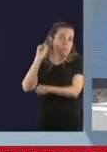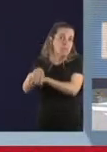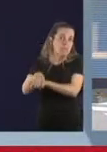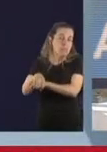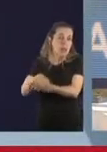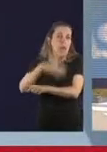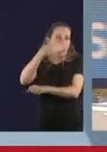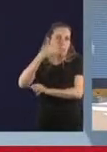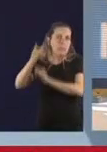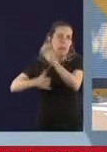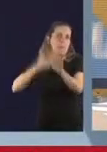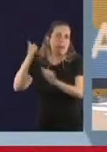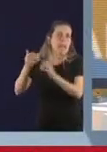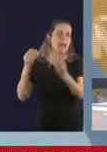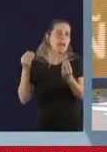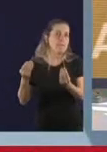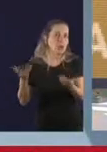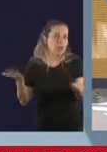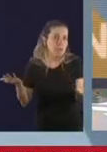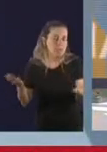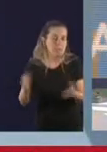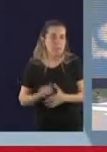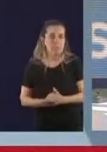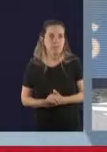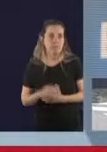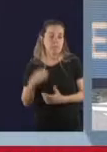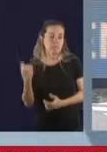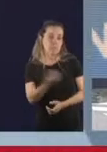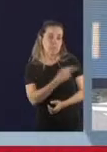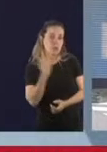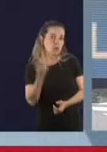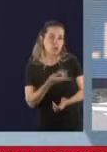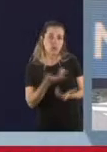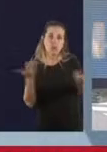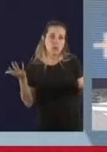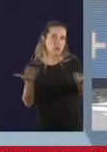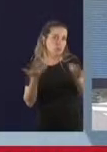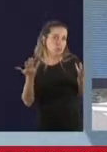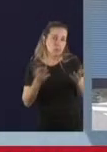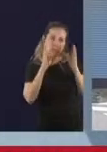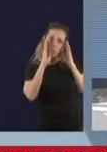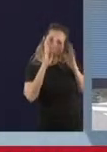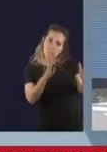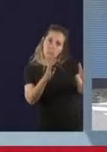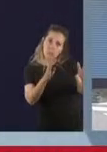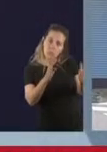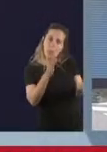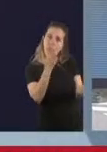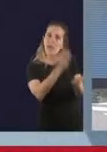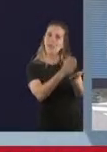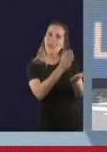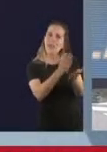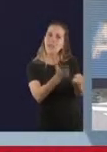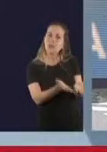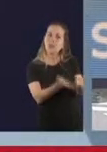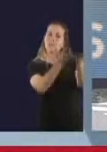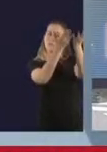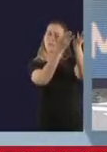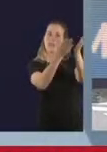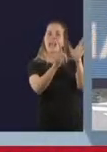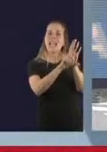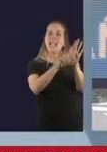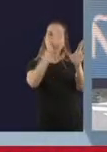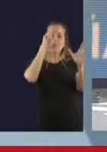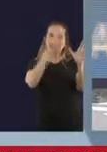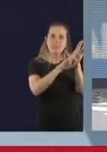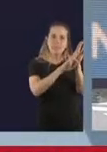este en los programas de la nación más se ha puesto a la consideración de toda la gente el hecho de que se trabaja con